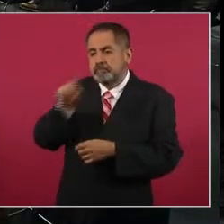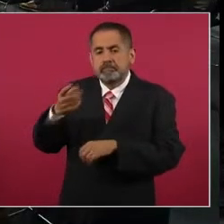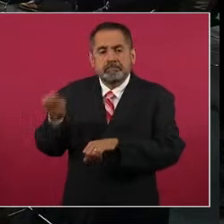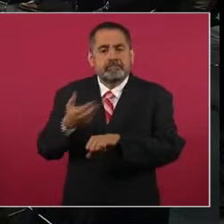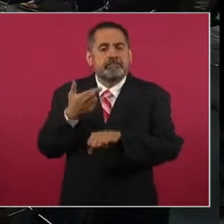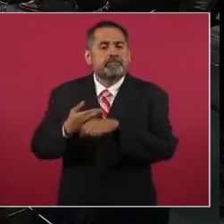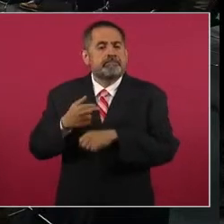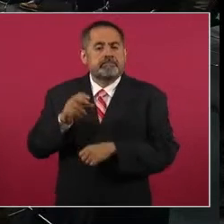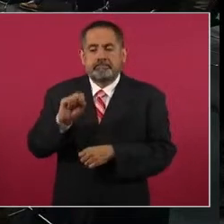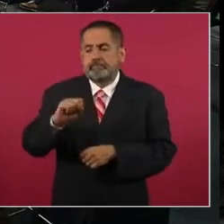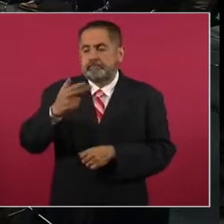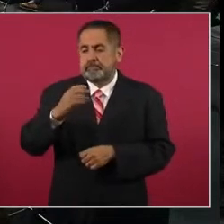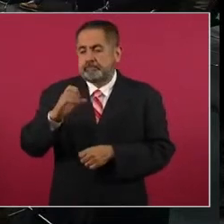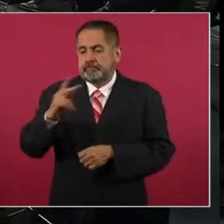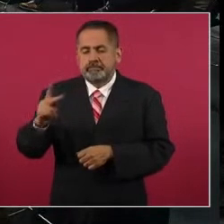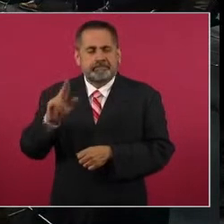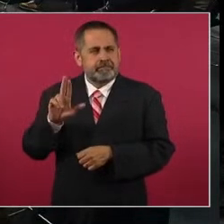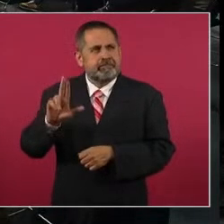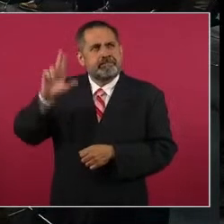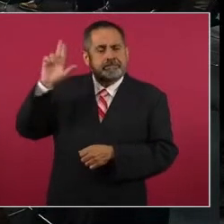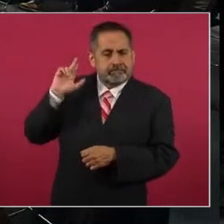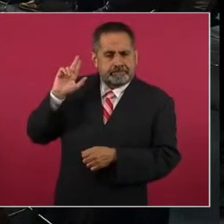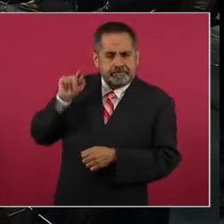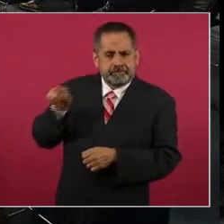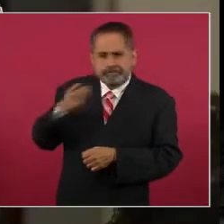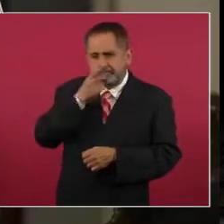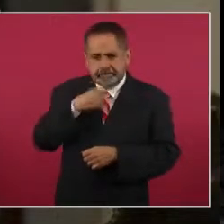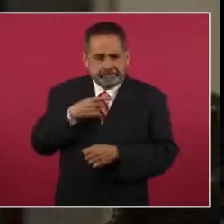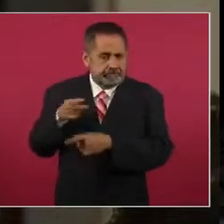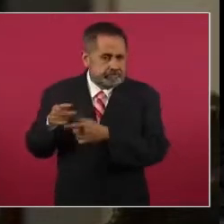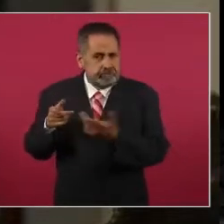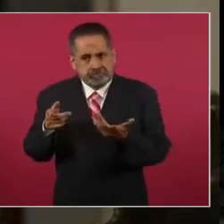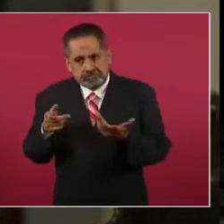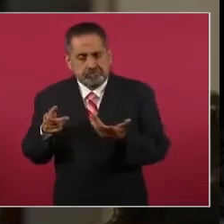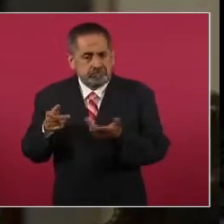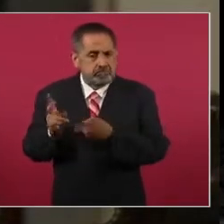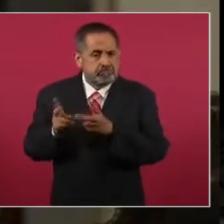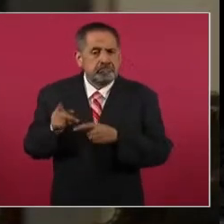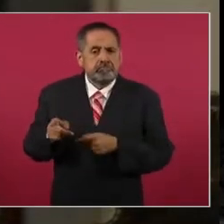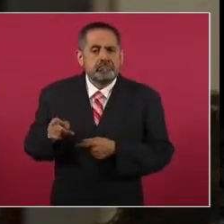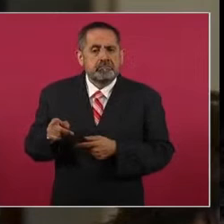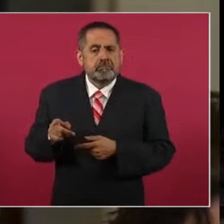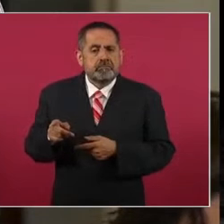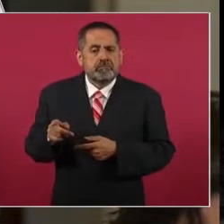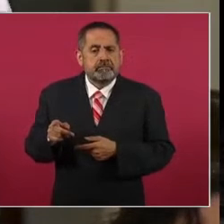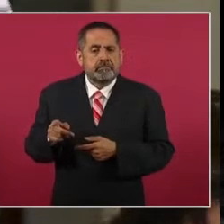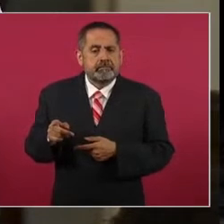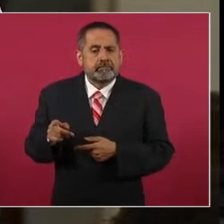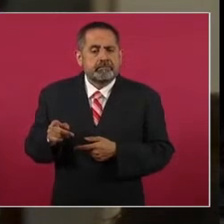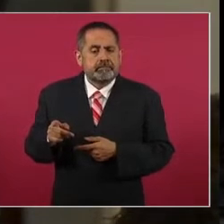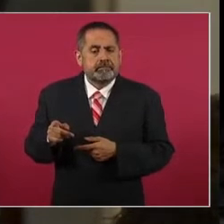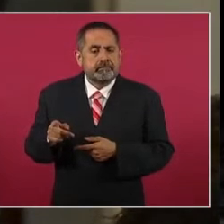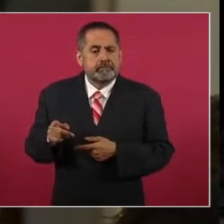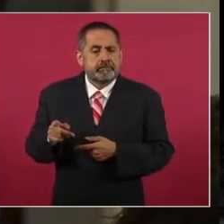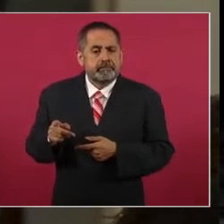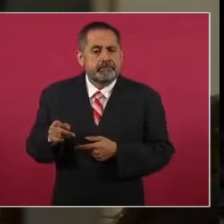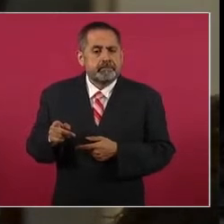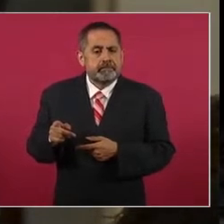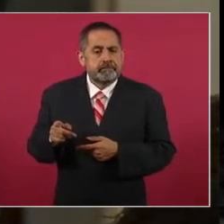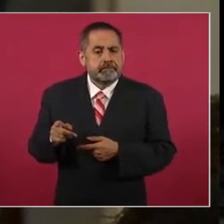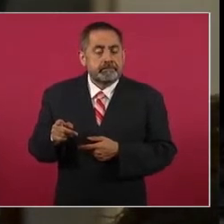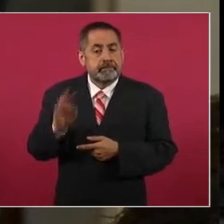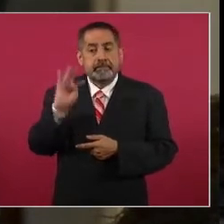el pasado martes pasado esté sola si no